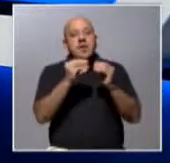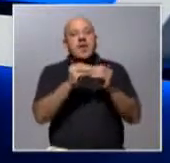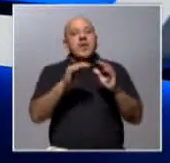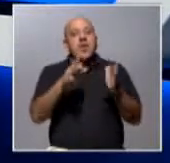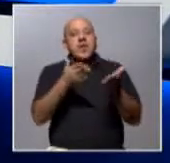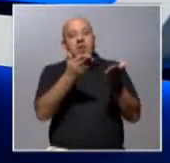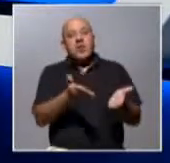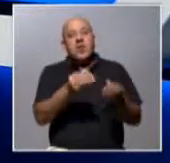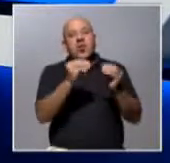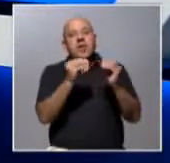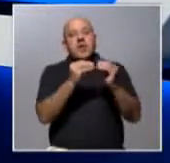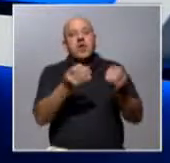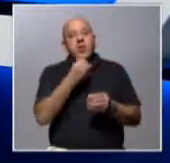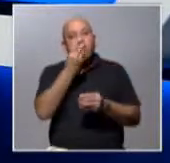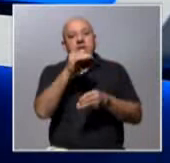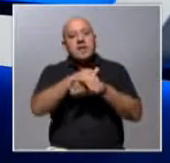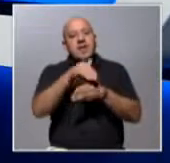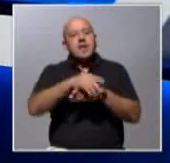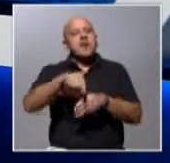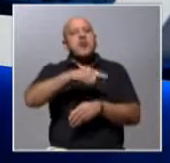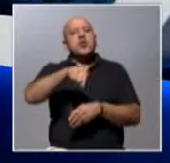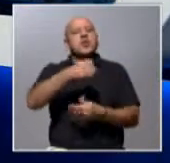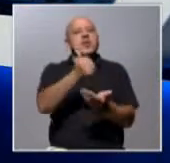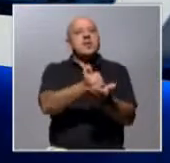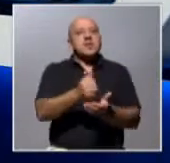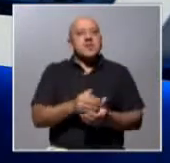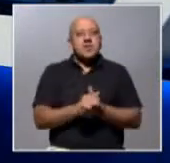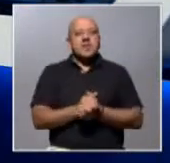es Jorge Temponi. Muy buenas tardes, Tempo. ¿Dónde estás?